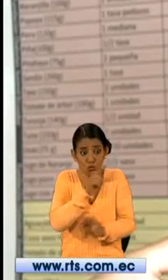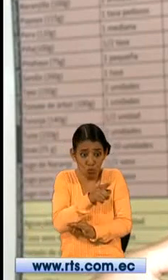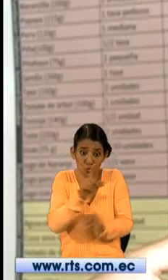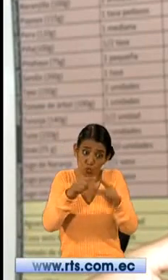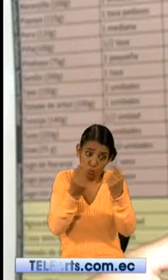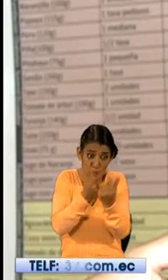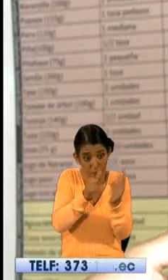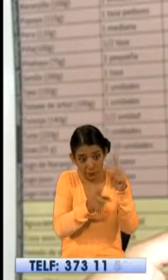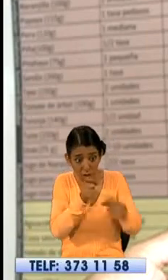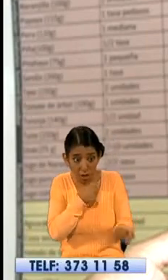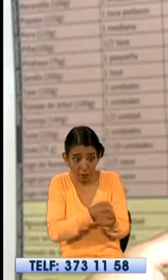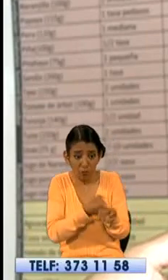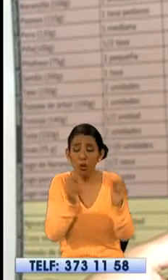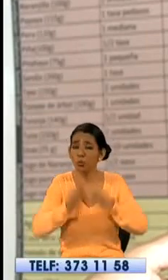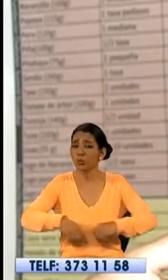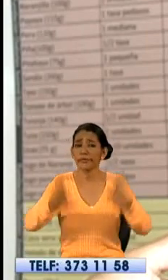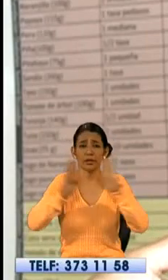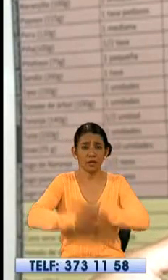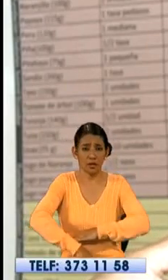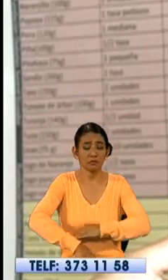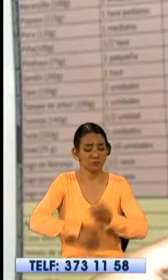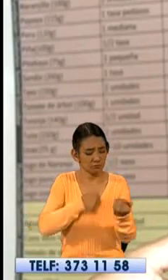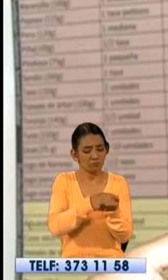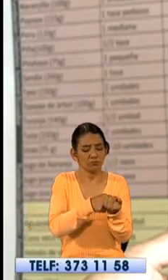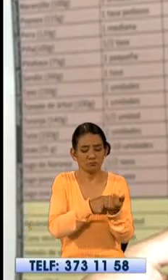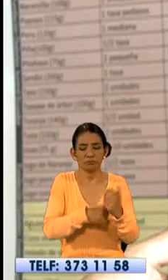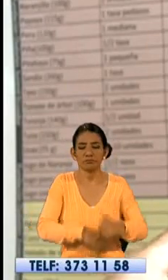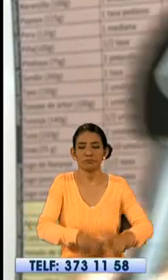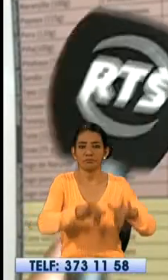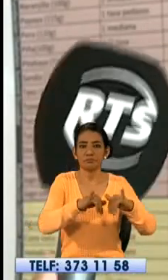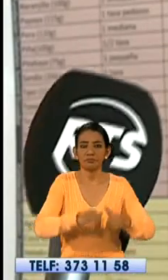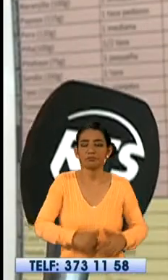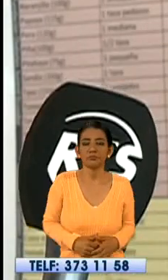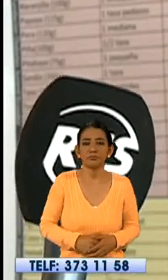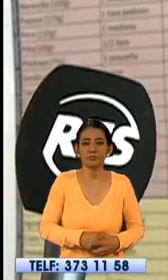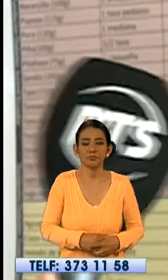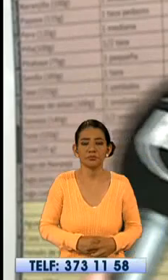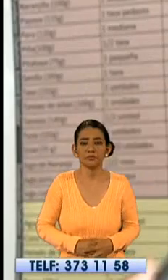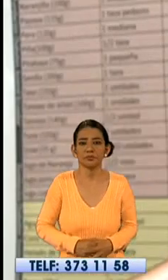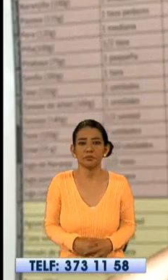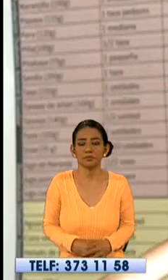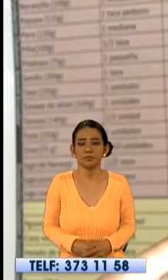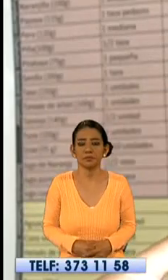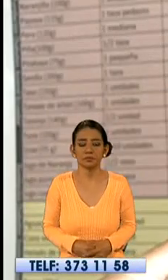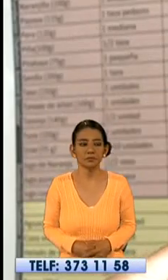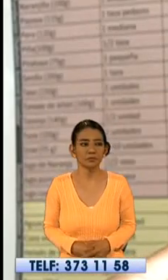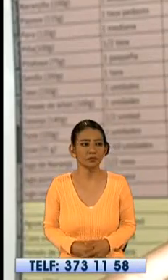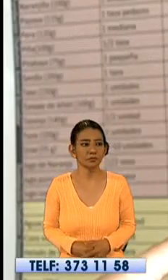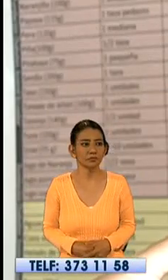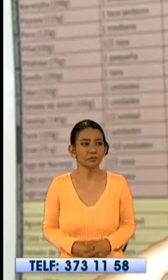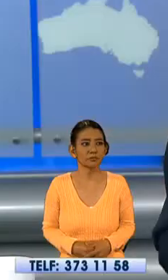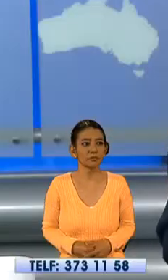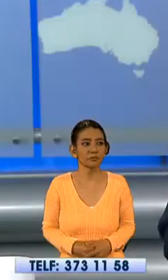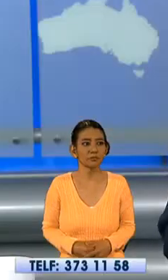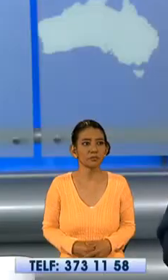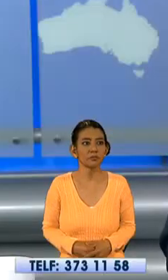grupo de apadrinados, entregarles de forma gratuita todos estos insumos. Informó Héctor Romero. Son las 9:05 de